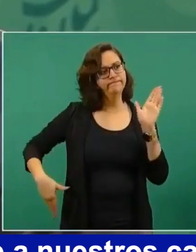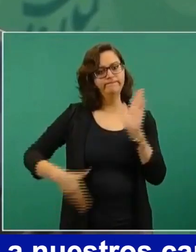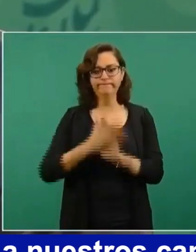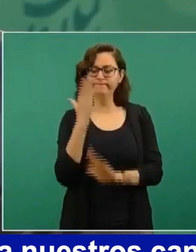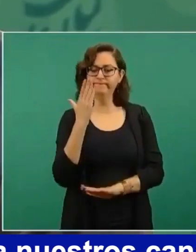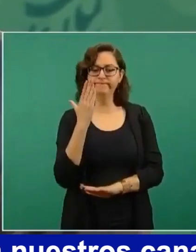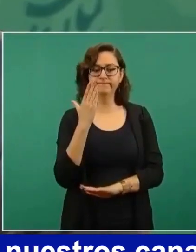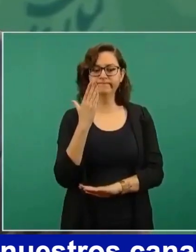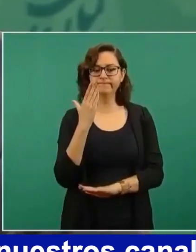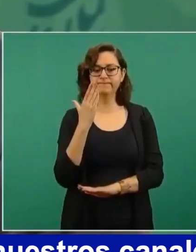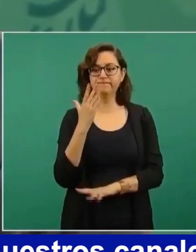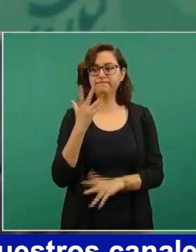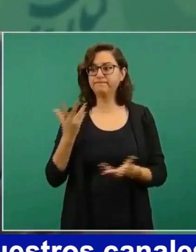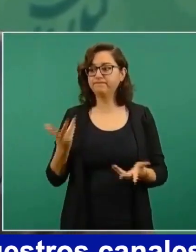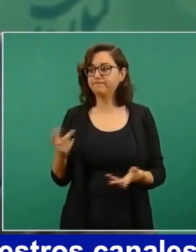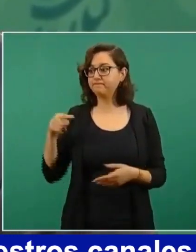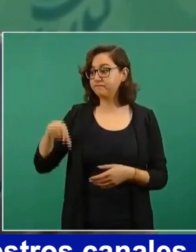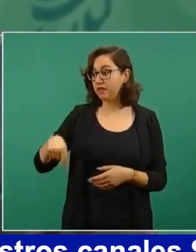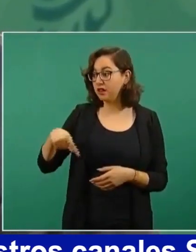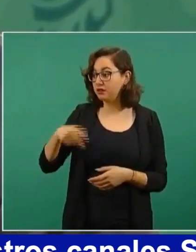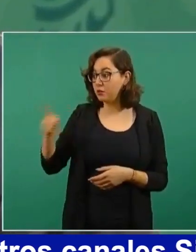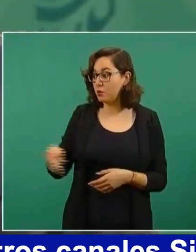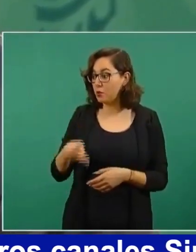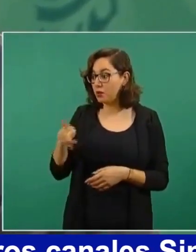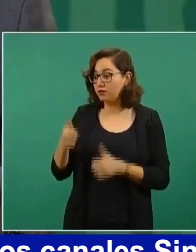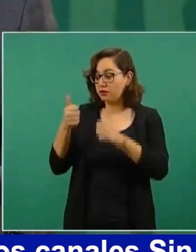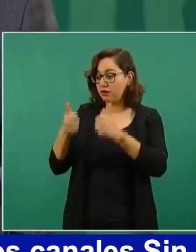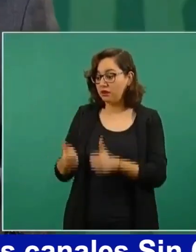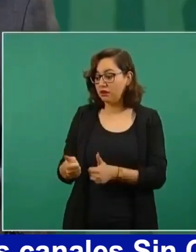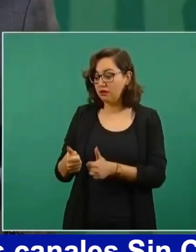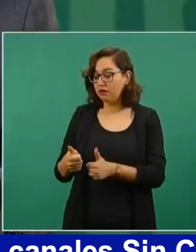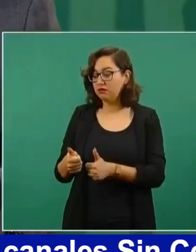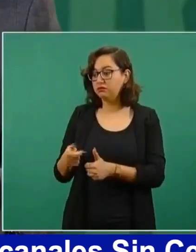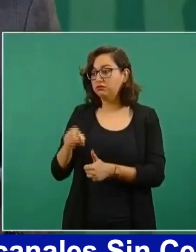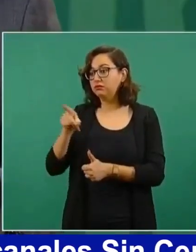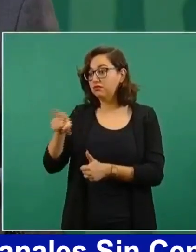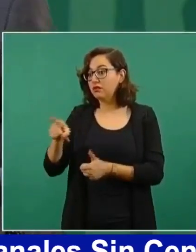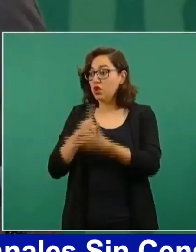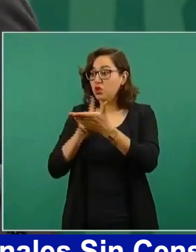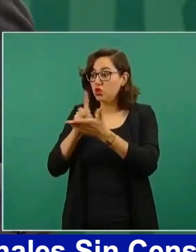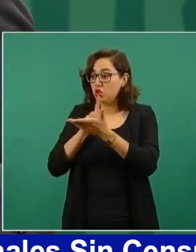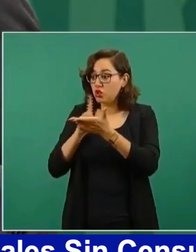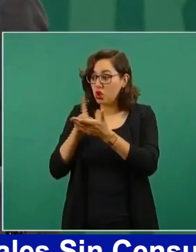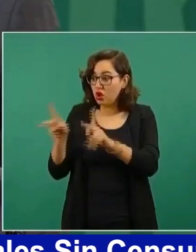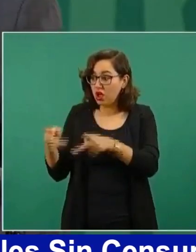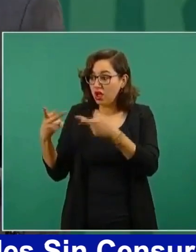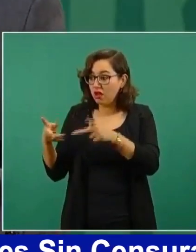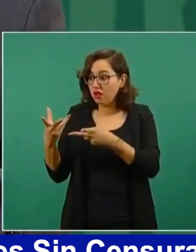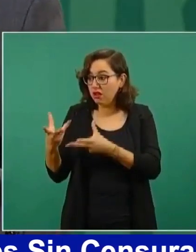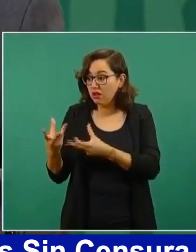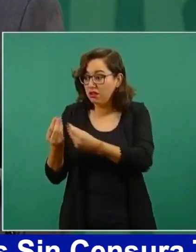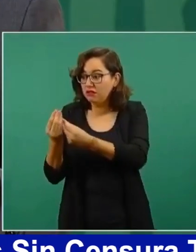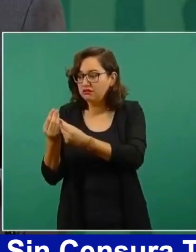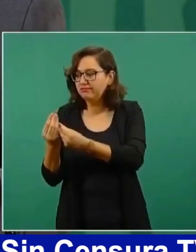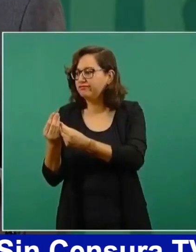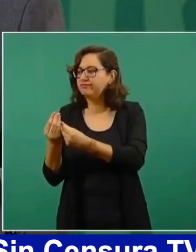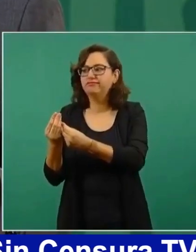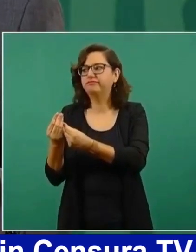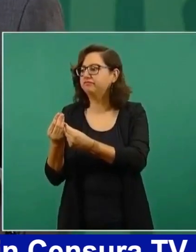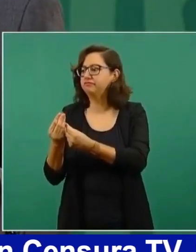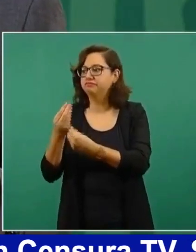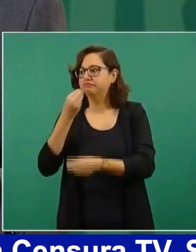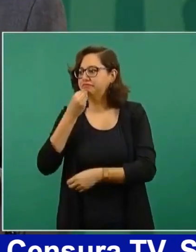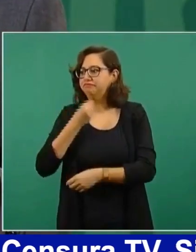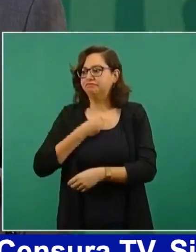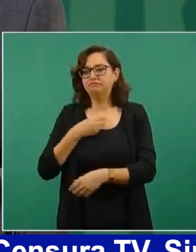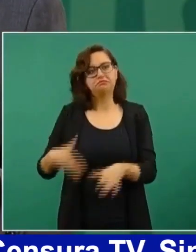y caer en la tentación de tomar el camino de las conductas antisociales, deciden irse arriesgándolo